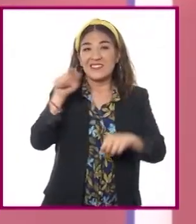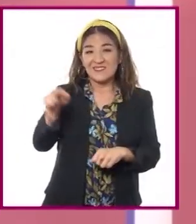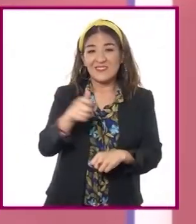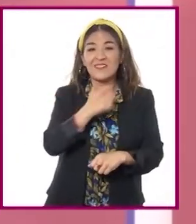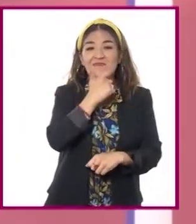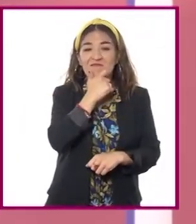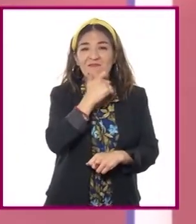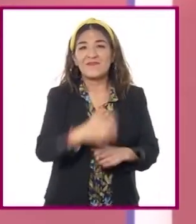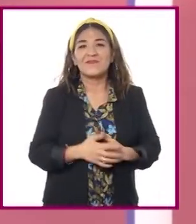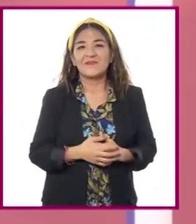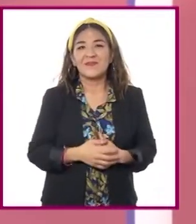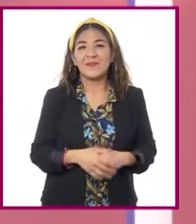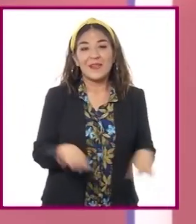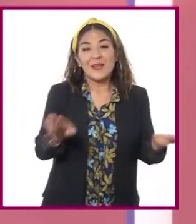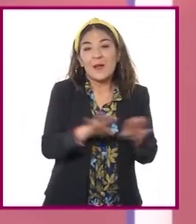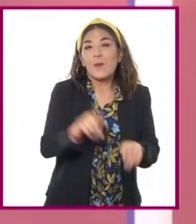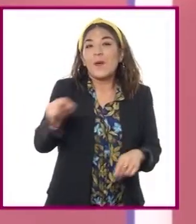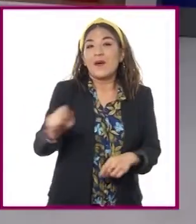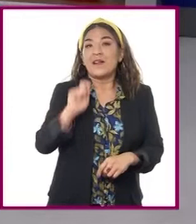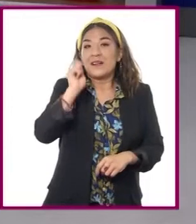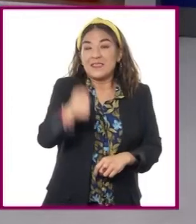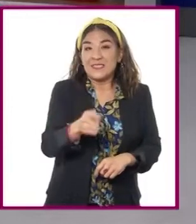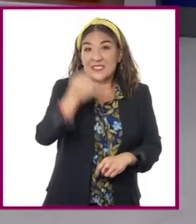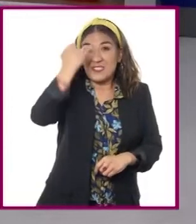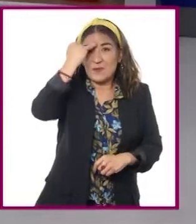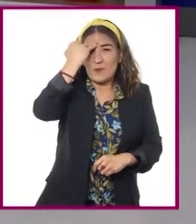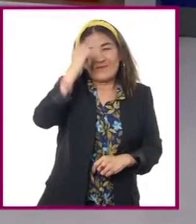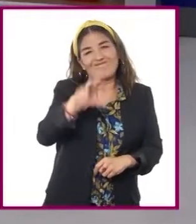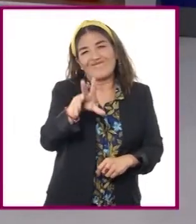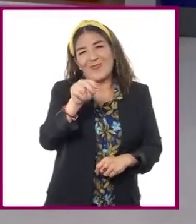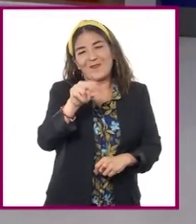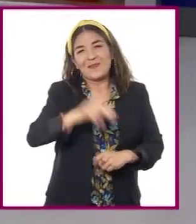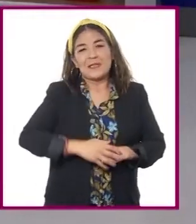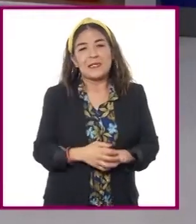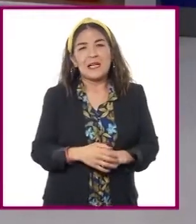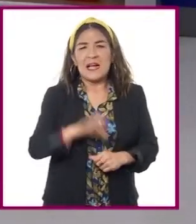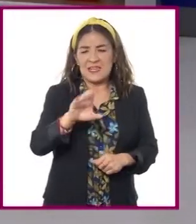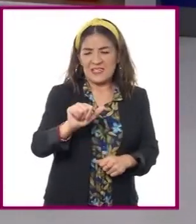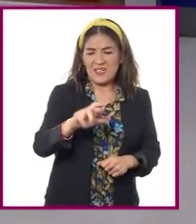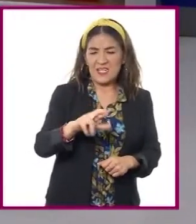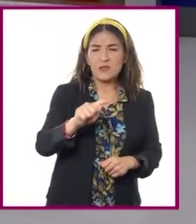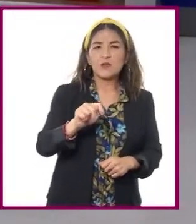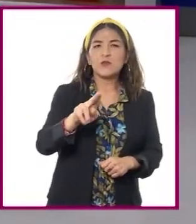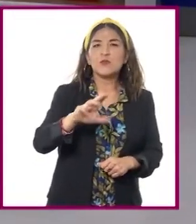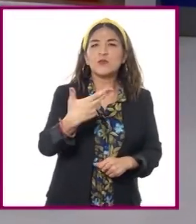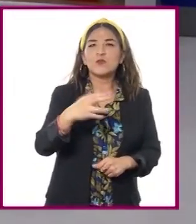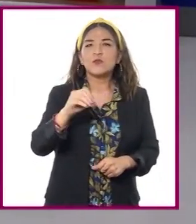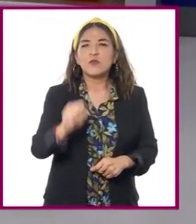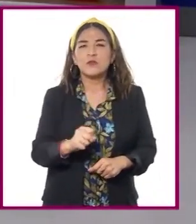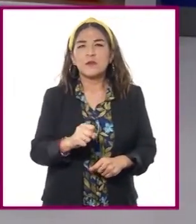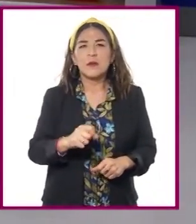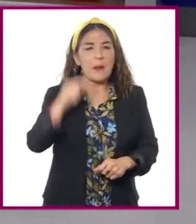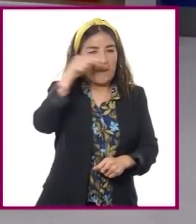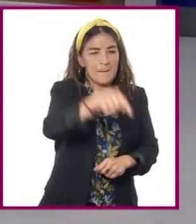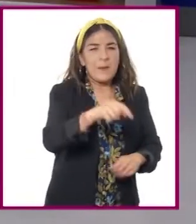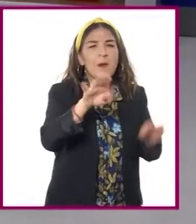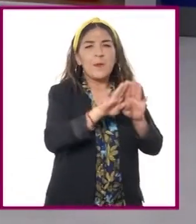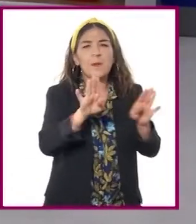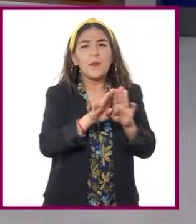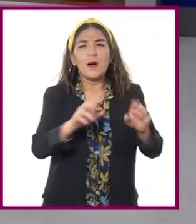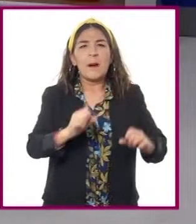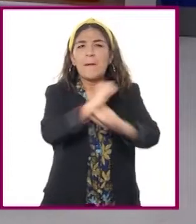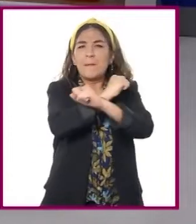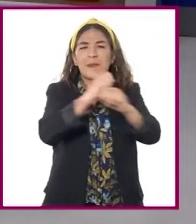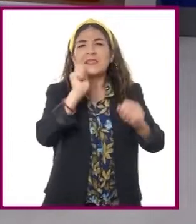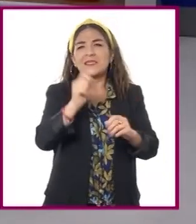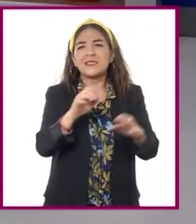británico no eran propiamente hindúes. Los cartuchos explotaban por sí solos